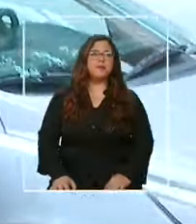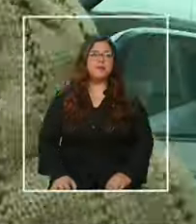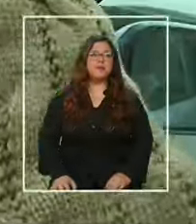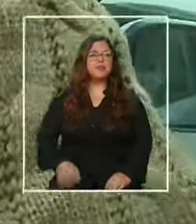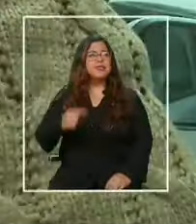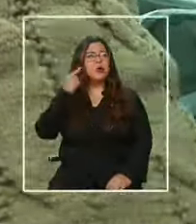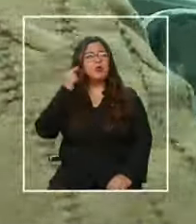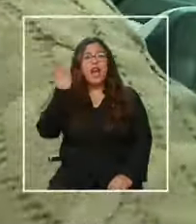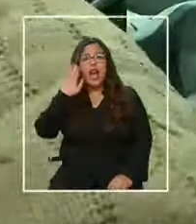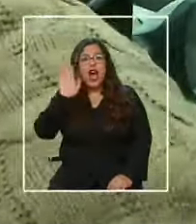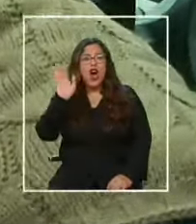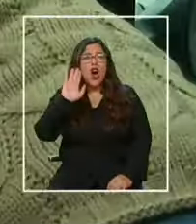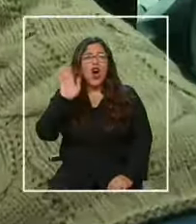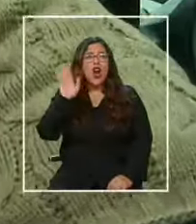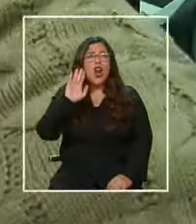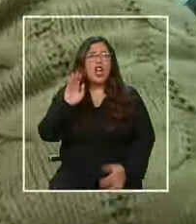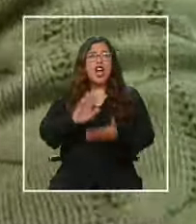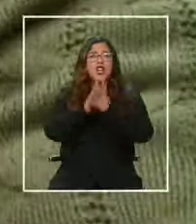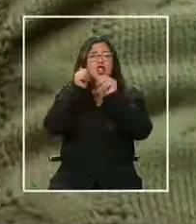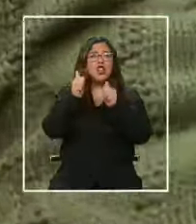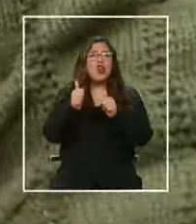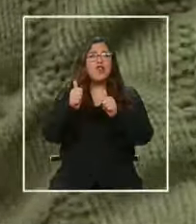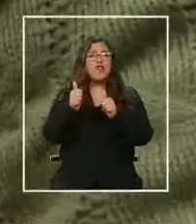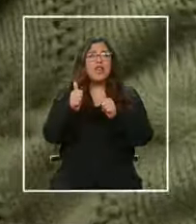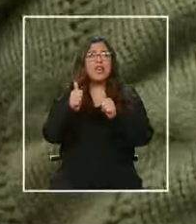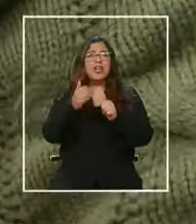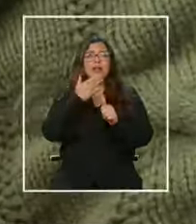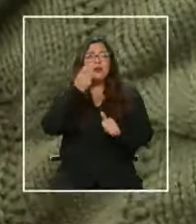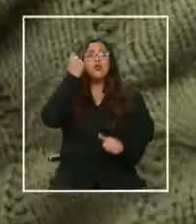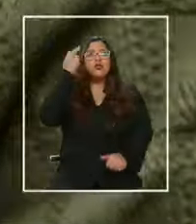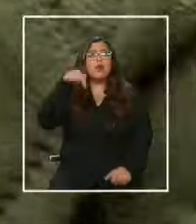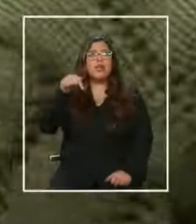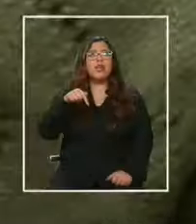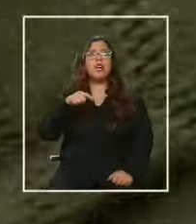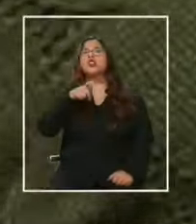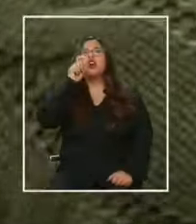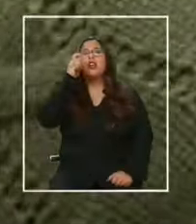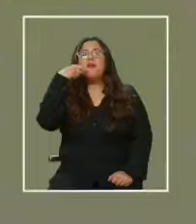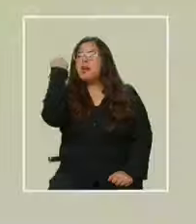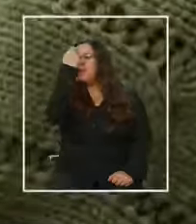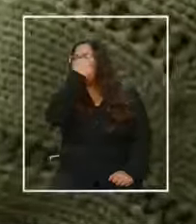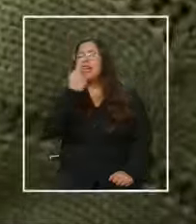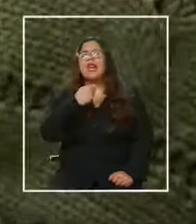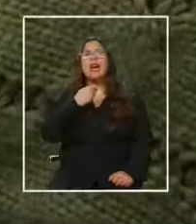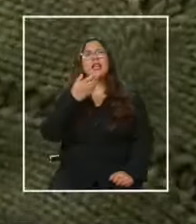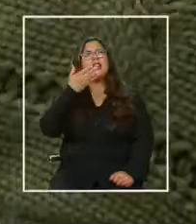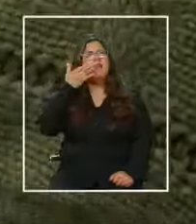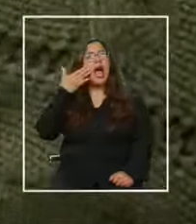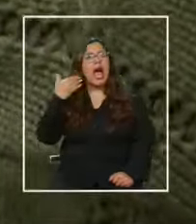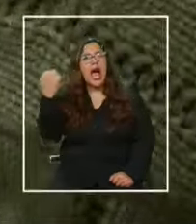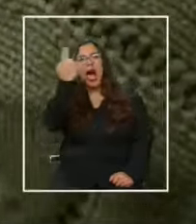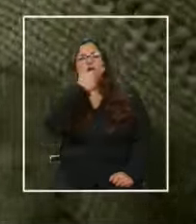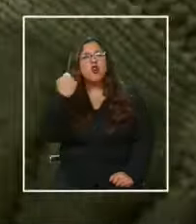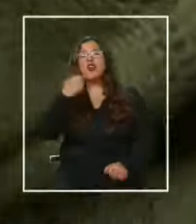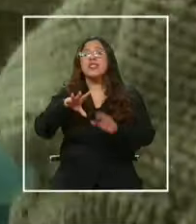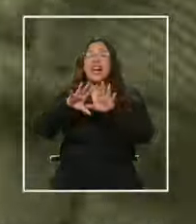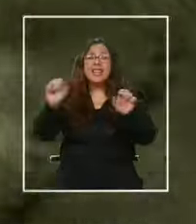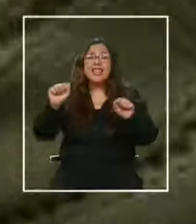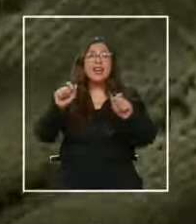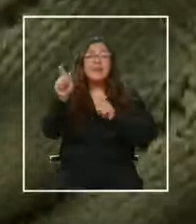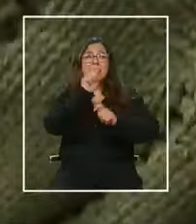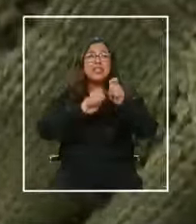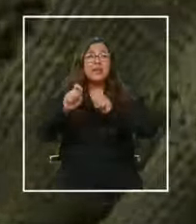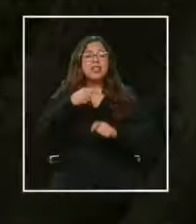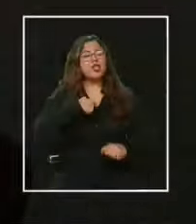Hola, todo de improviso, señora Bilia. Yo también me enteré aquí. La voy a maquillar un poquito porque está muy pálida. ¿Cómo está, Bilia? ¿Lista para su terapia?